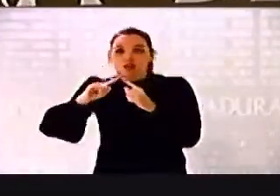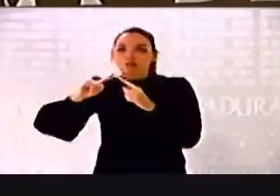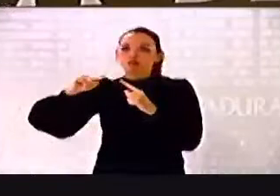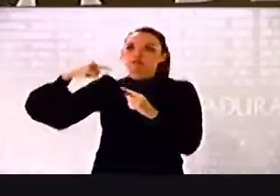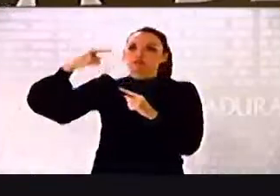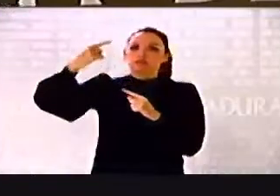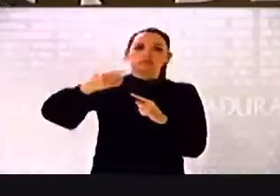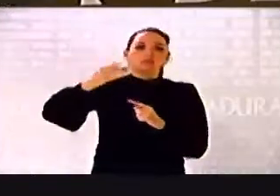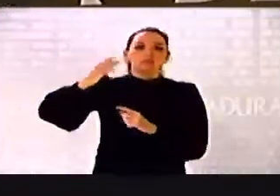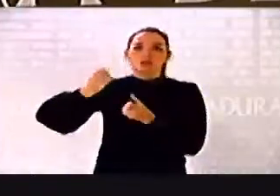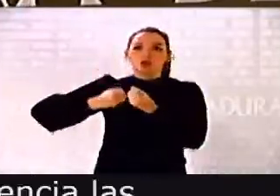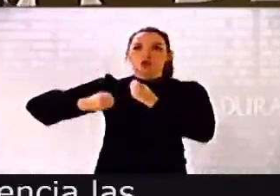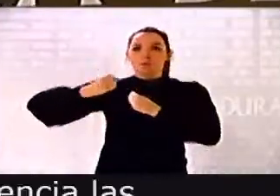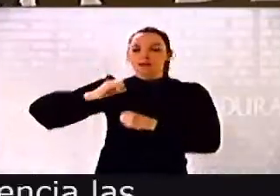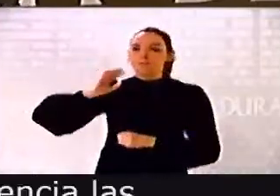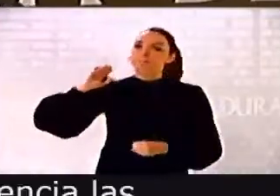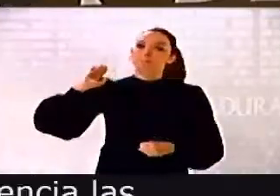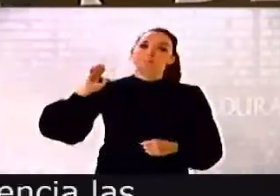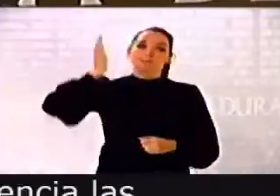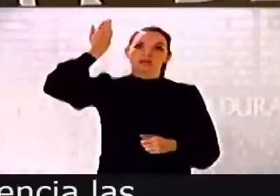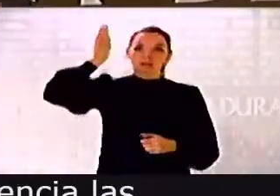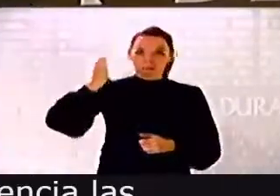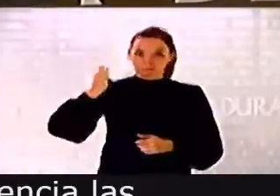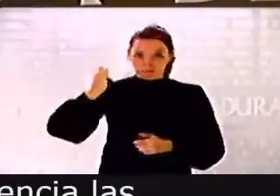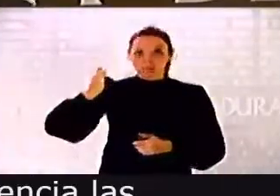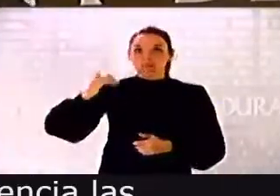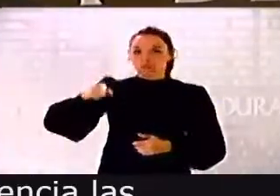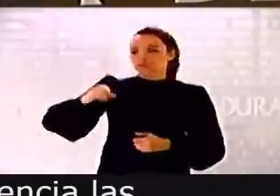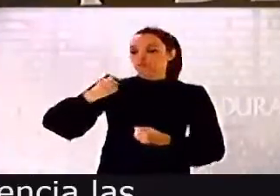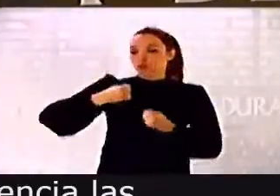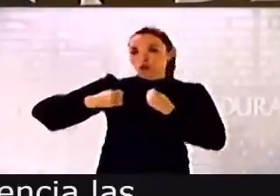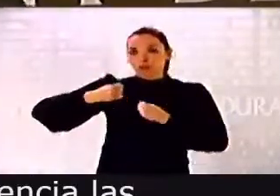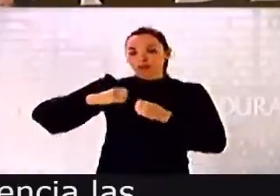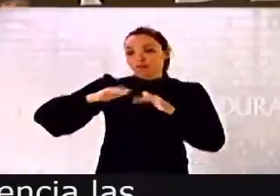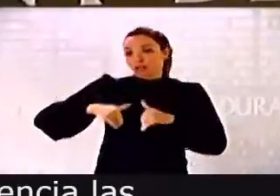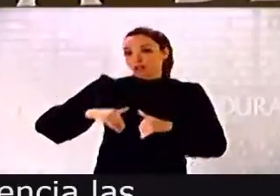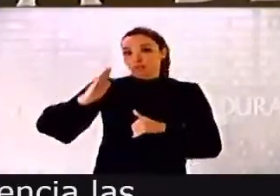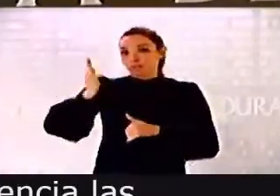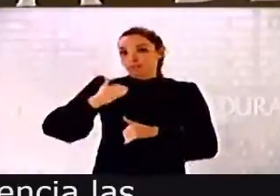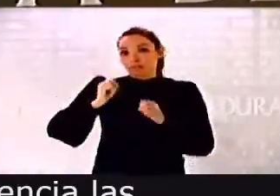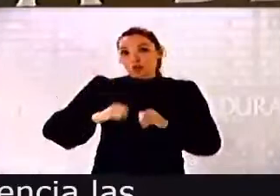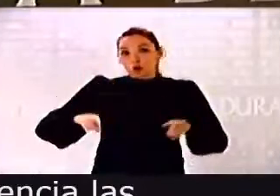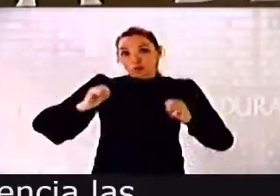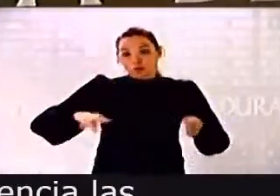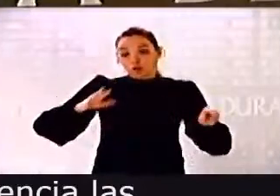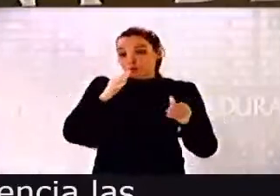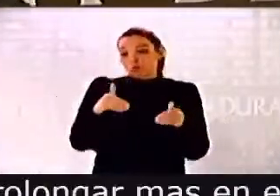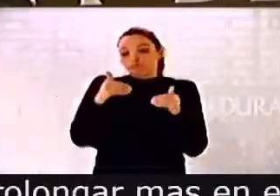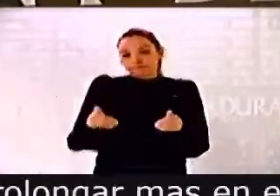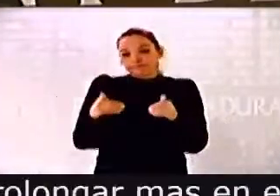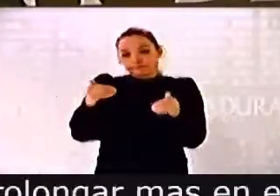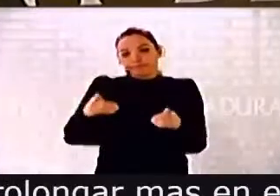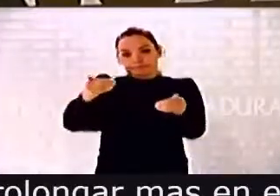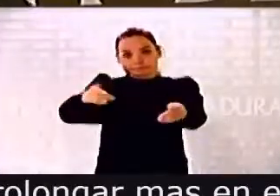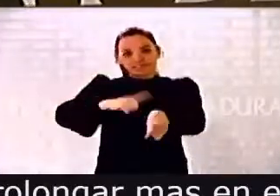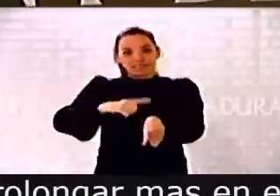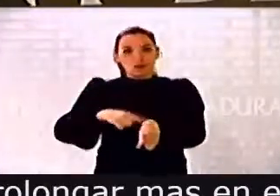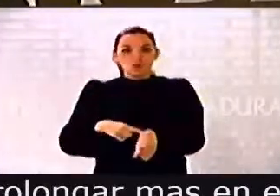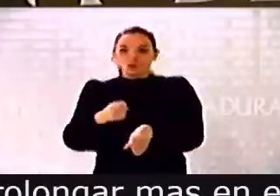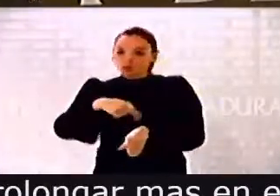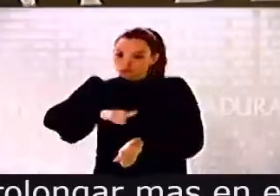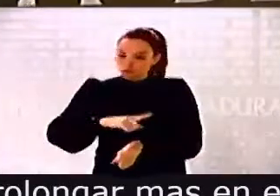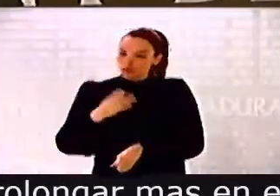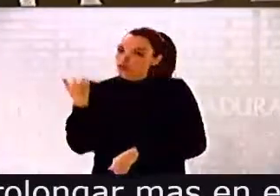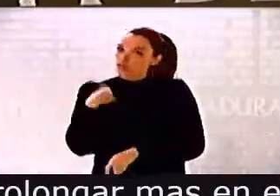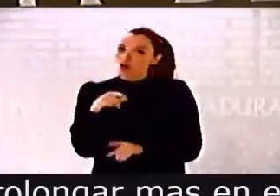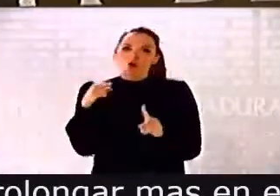económicas necesariamente se van a tener que prolongar más en el tiempo. Por lo tanto, nos tenemos que poner